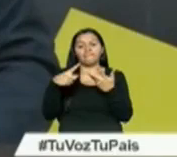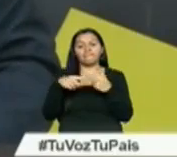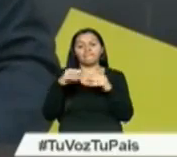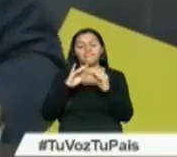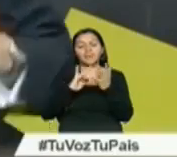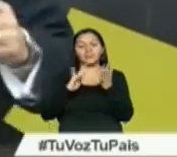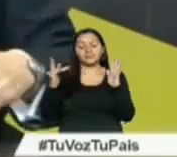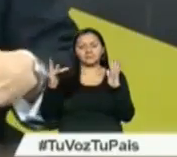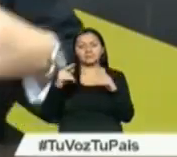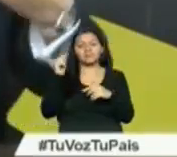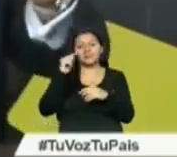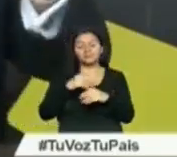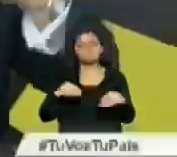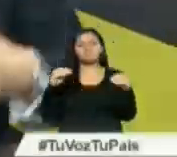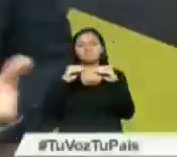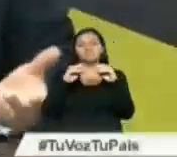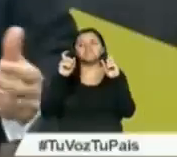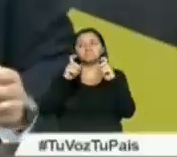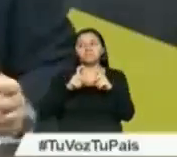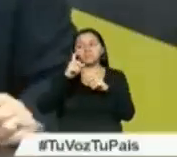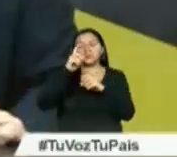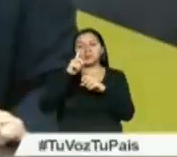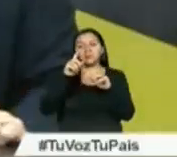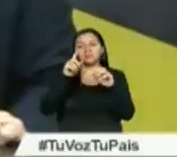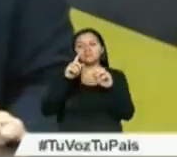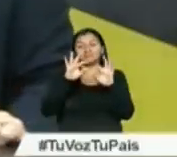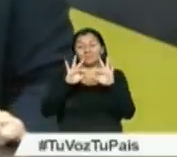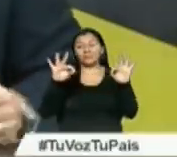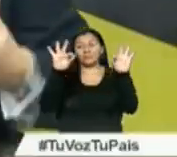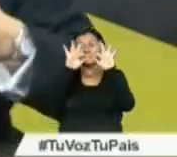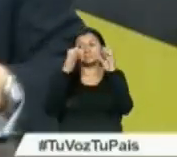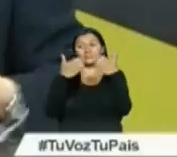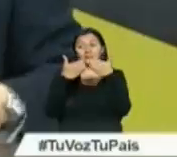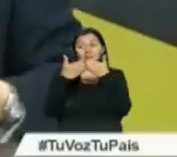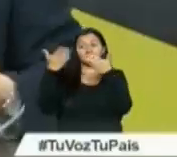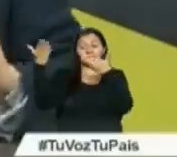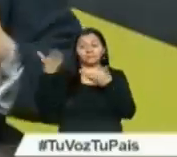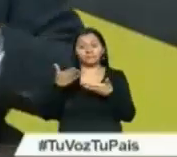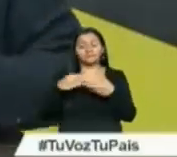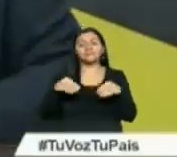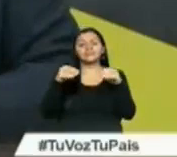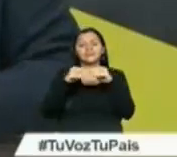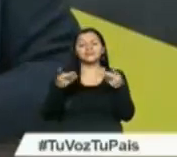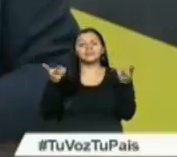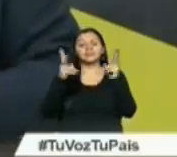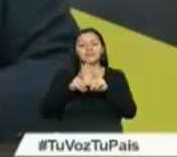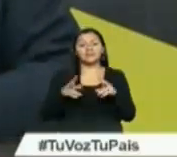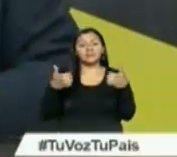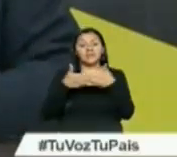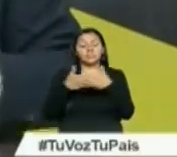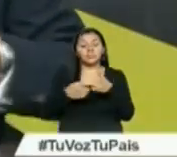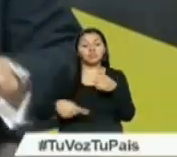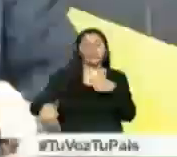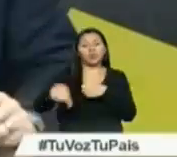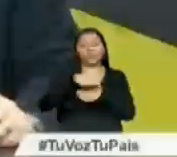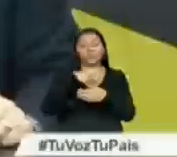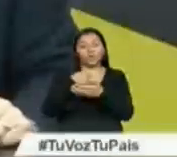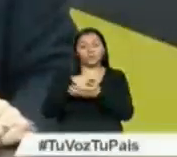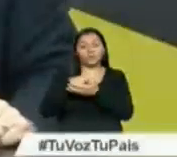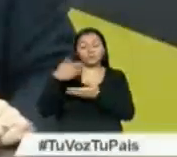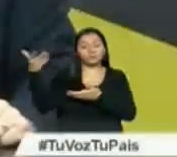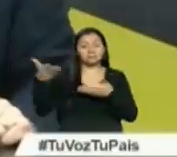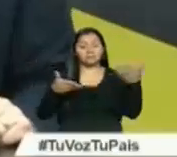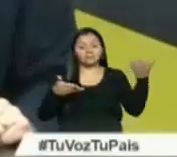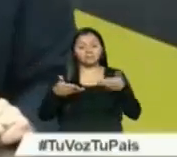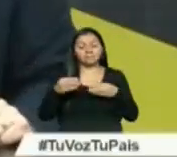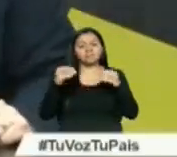tecnológica. Es decir, que no solo yo le importo la máquina, sino que además usted, con esa maquinaria que yo importo, me permite ir